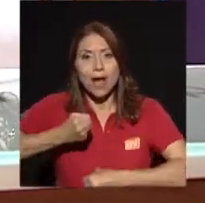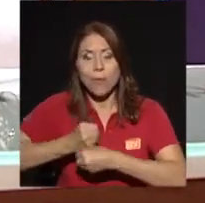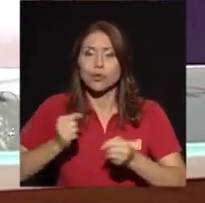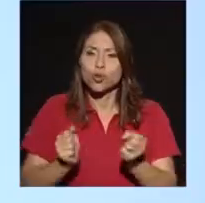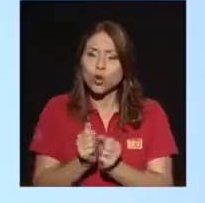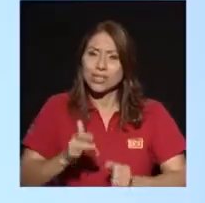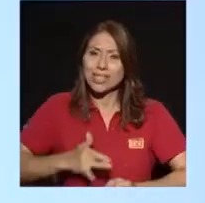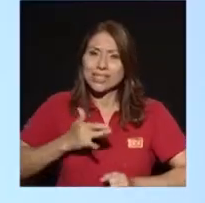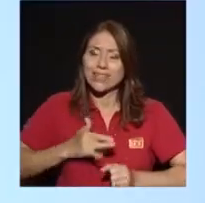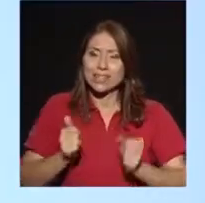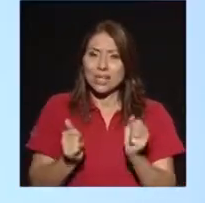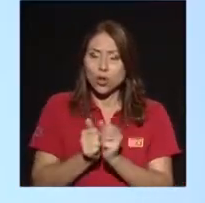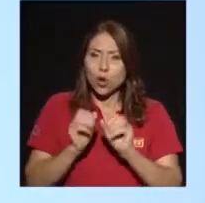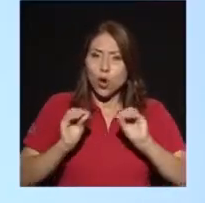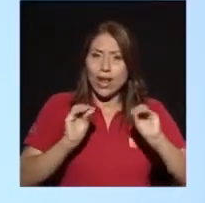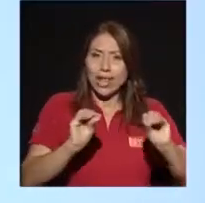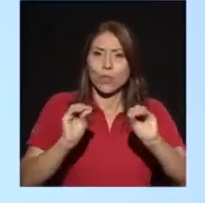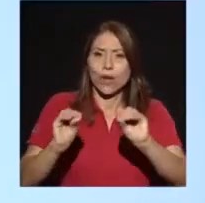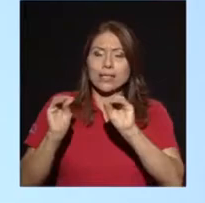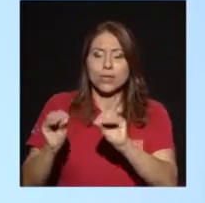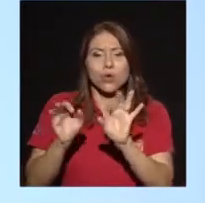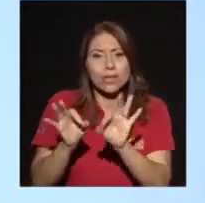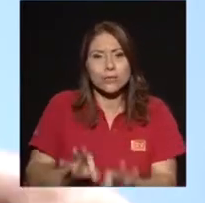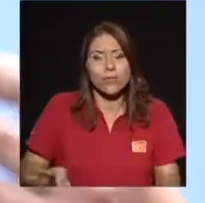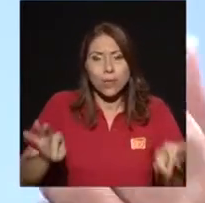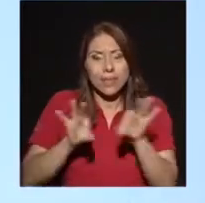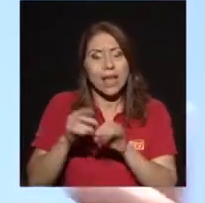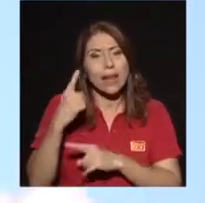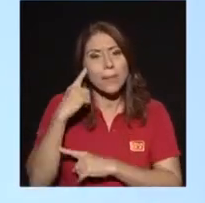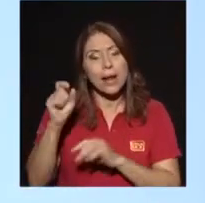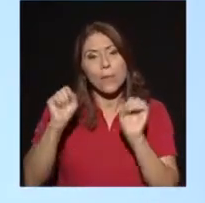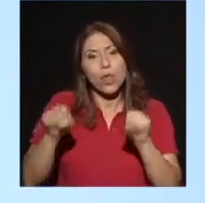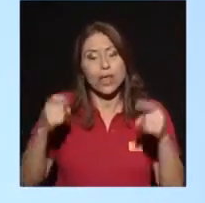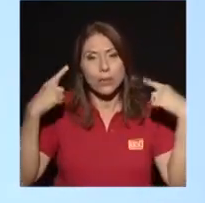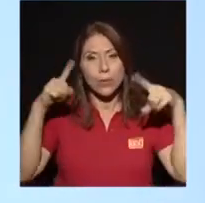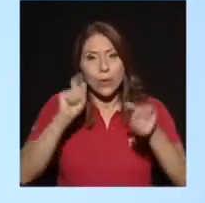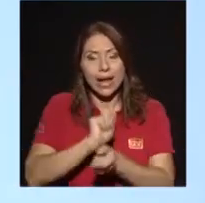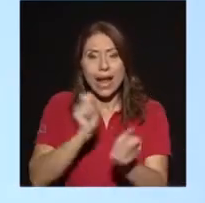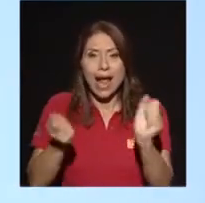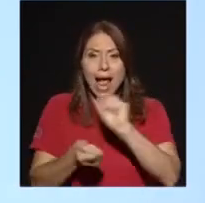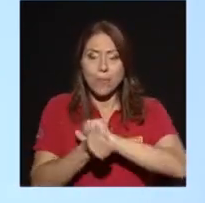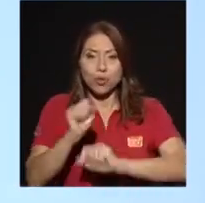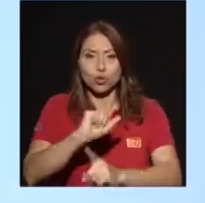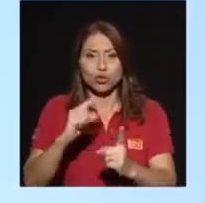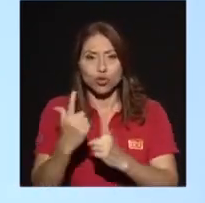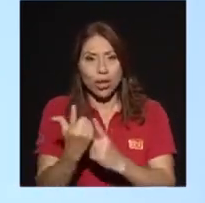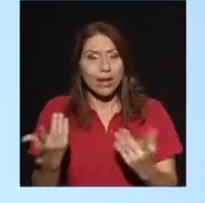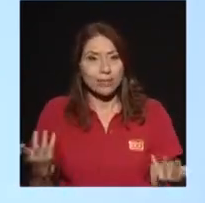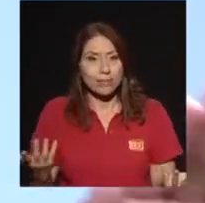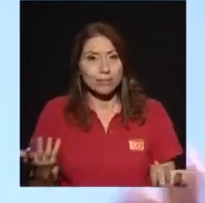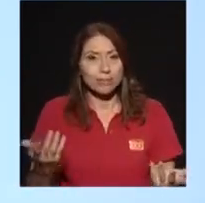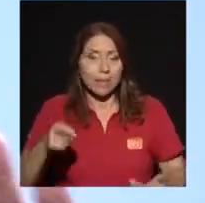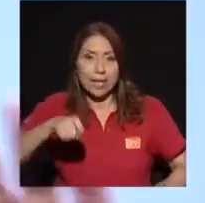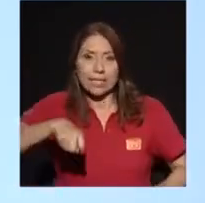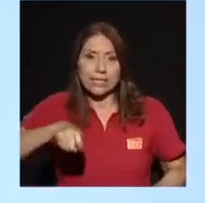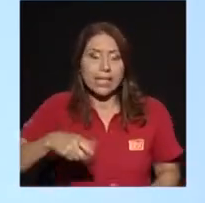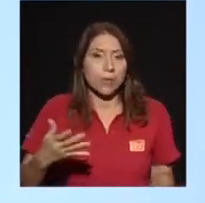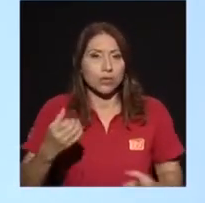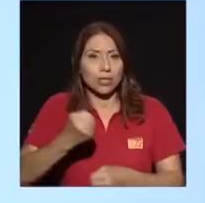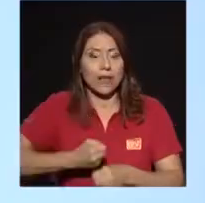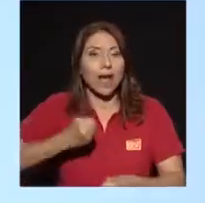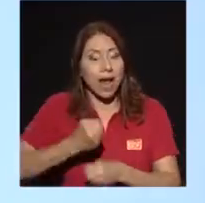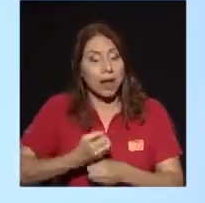sensibilización y de educación, que es fundamental para poder generar ese cambio social que, bueno, necesitamos